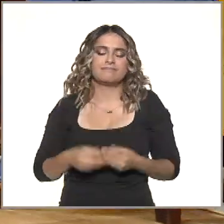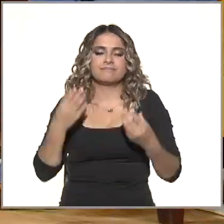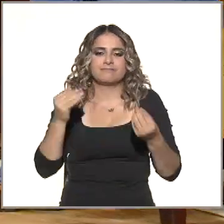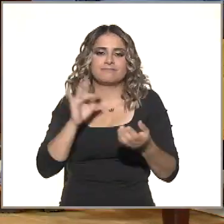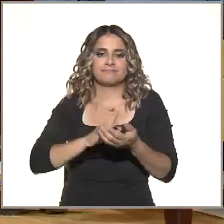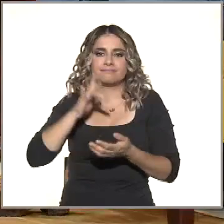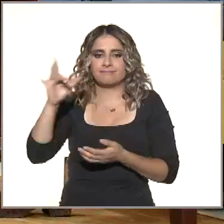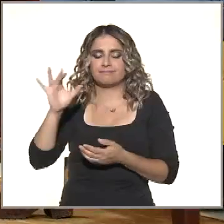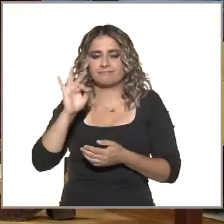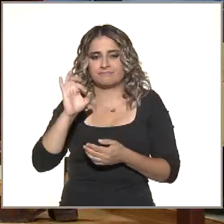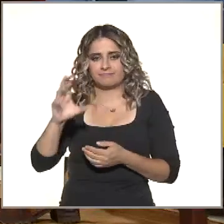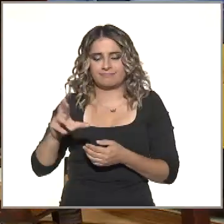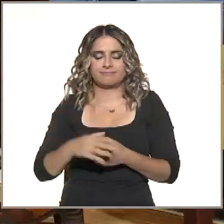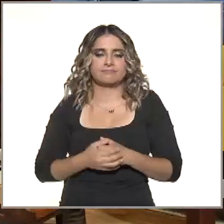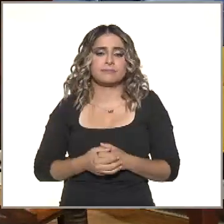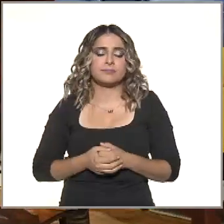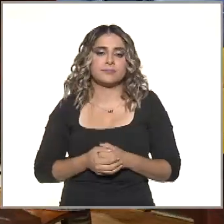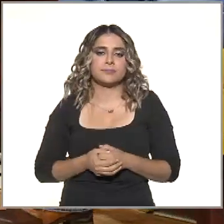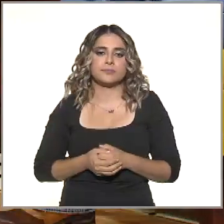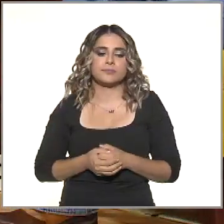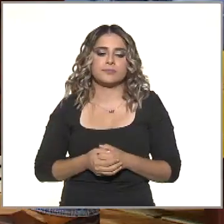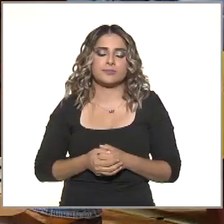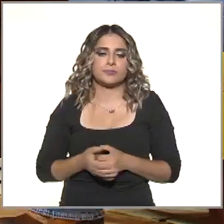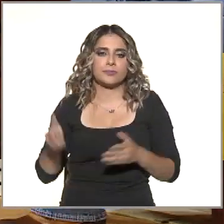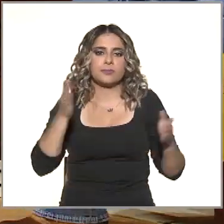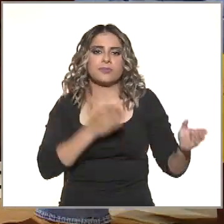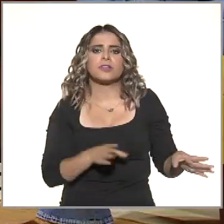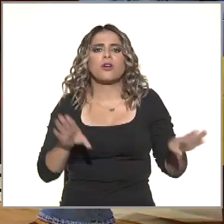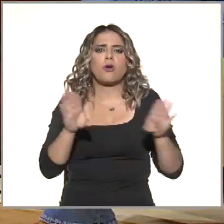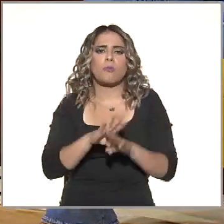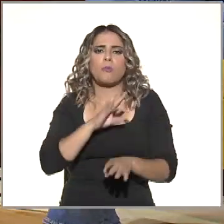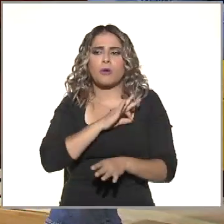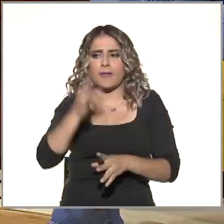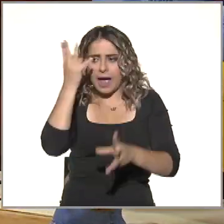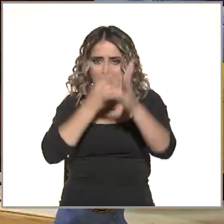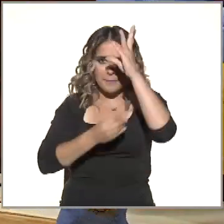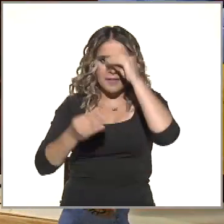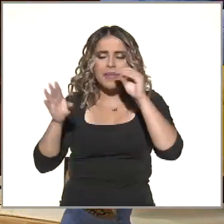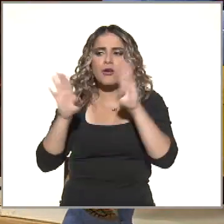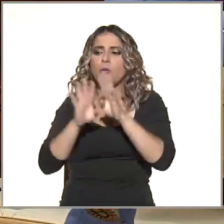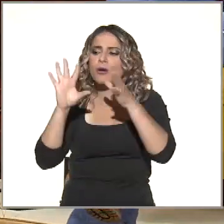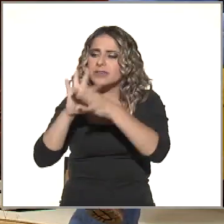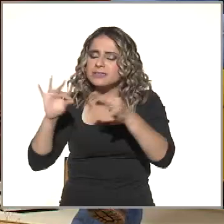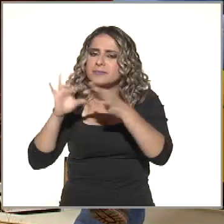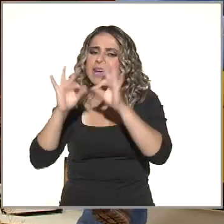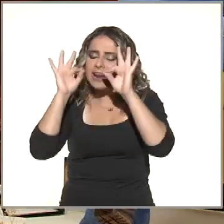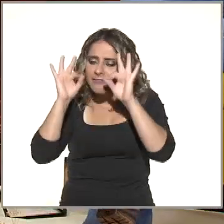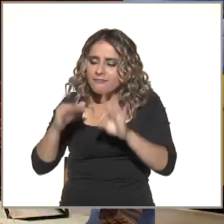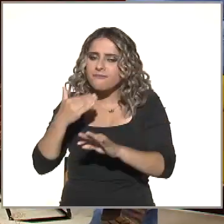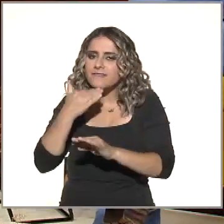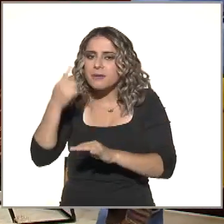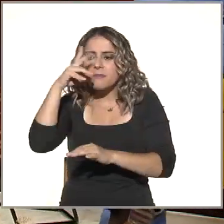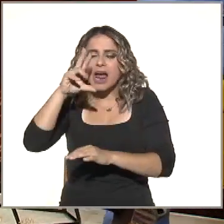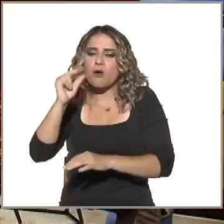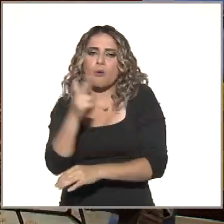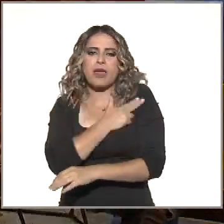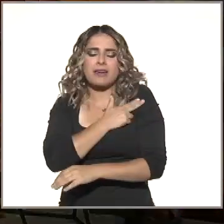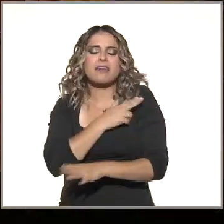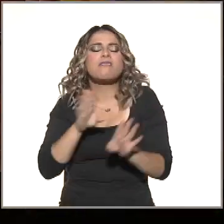Muchísimas gracias, mi Fer. Oigan, y bueno, pues, ¿cómo podemos aprender a ser más asertivos cuando nos referimos a los demás?